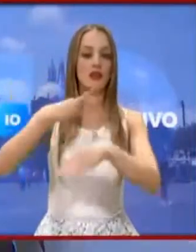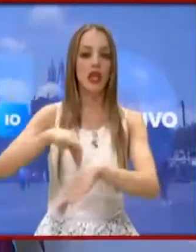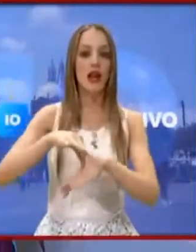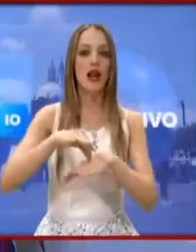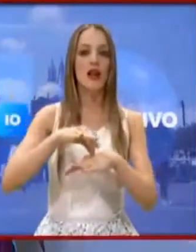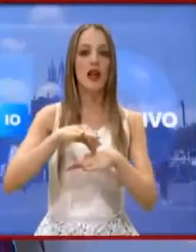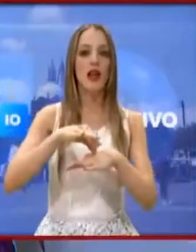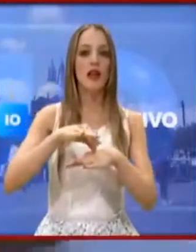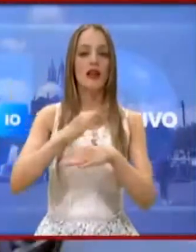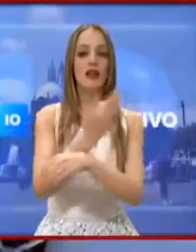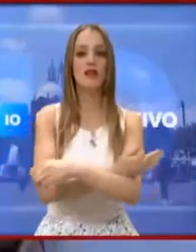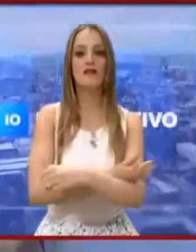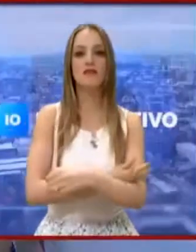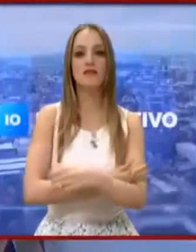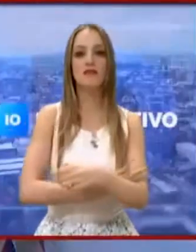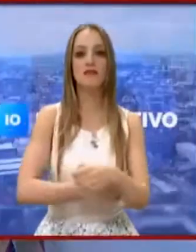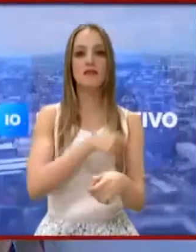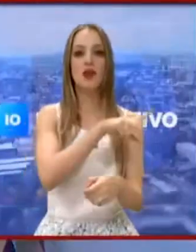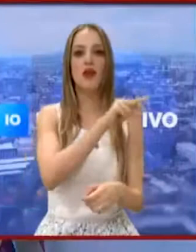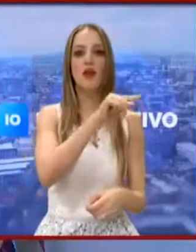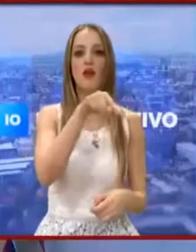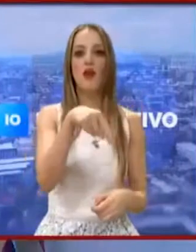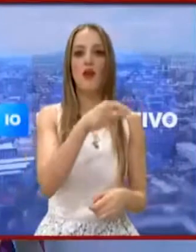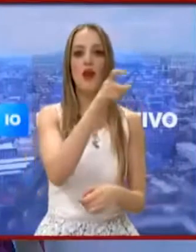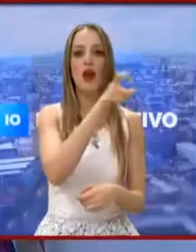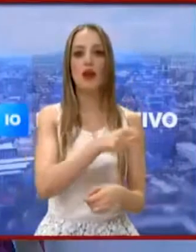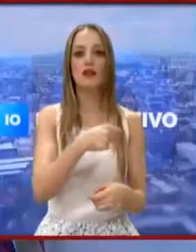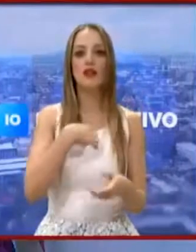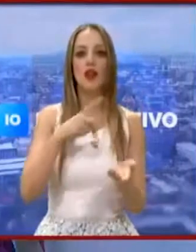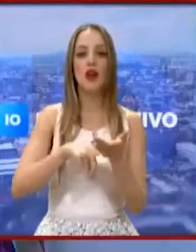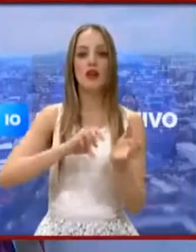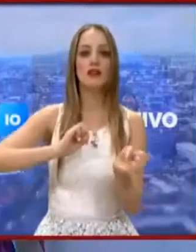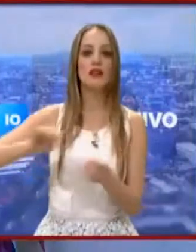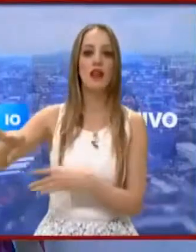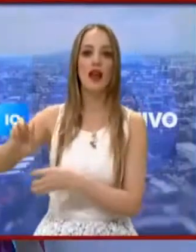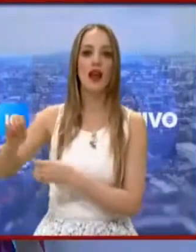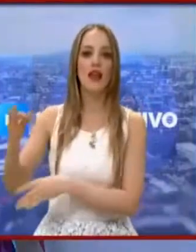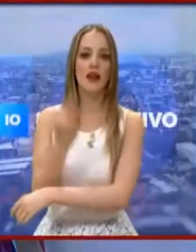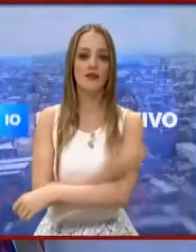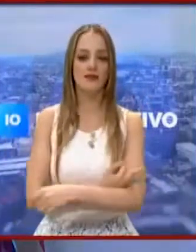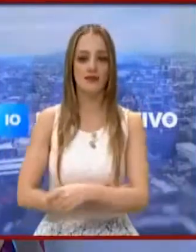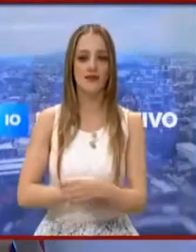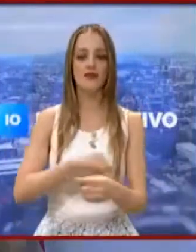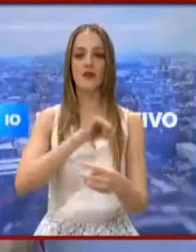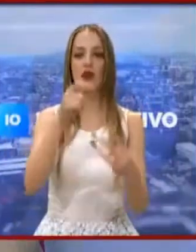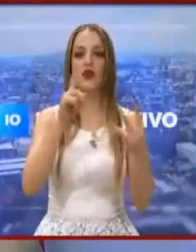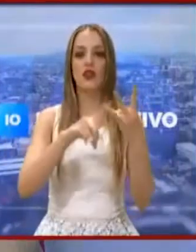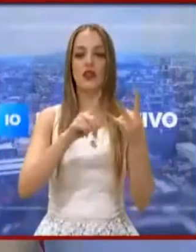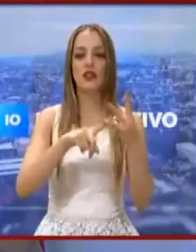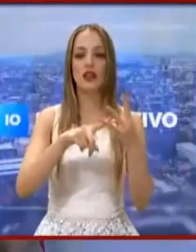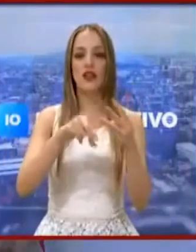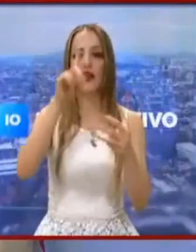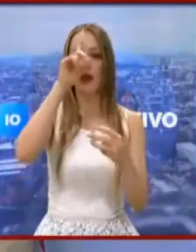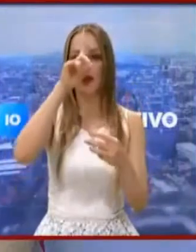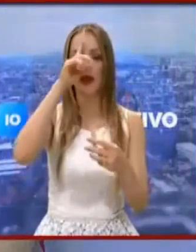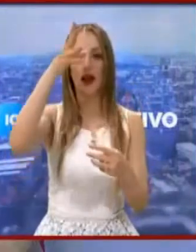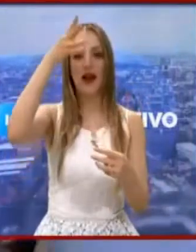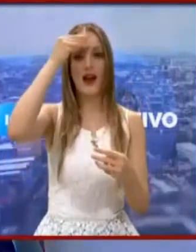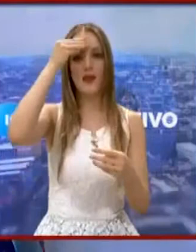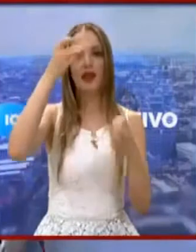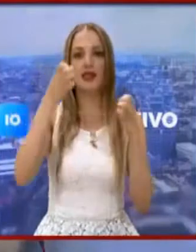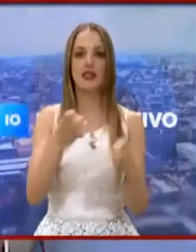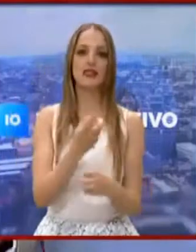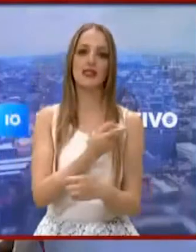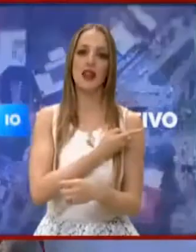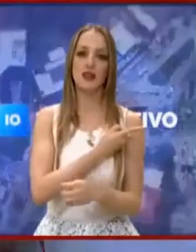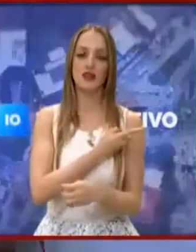y te habías dejado todo lo demás y te sientes vacío. El tercero, como ya he dicho, aprende a estar solo y disfrutarte. A veces